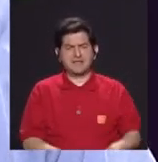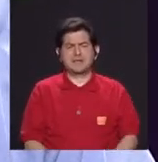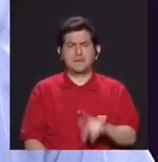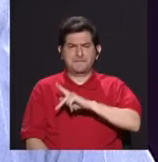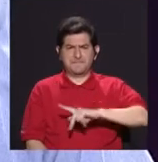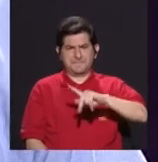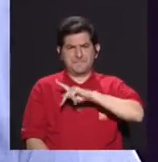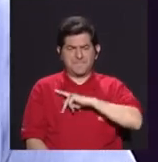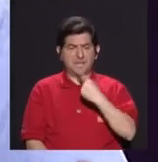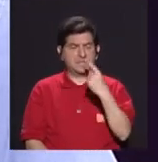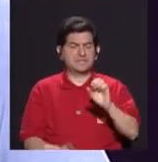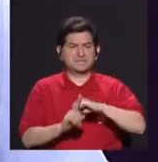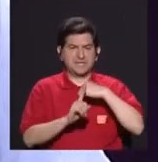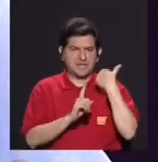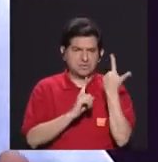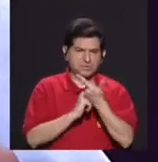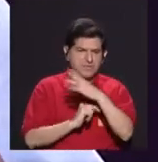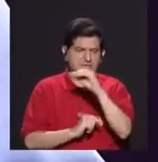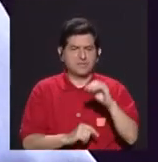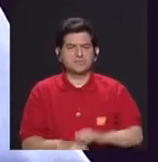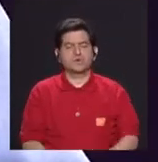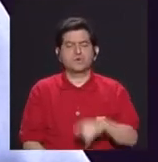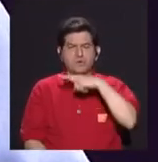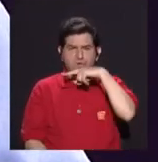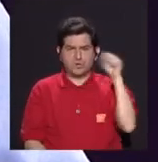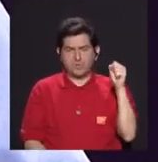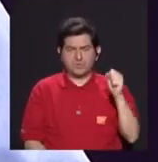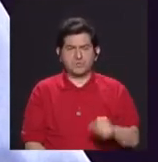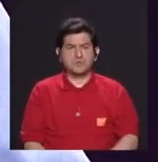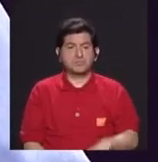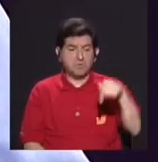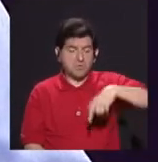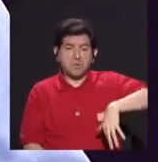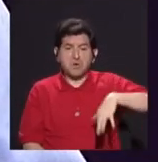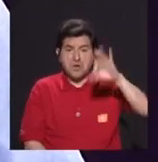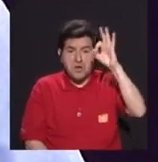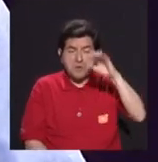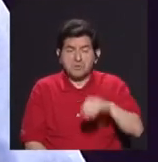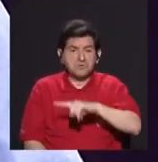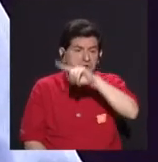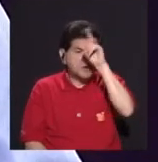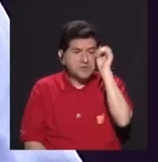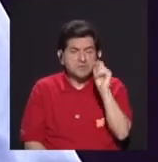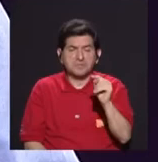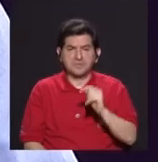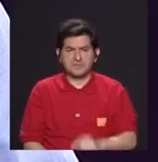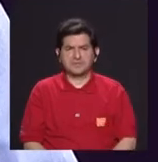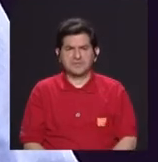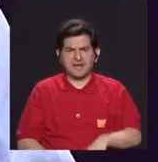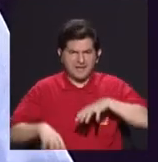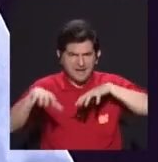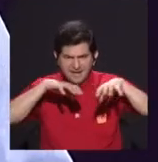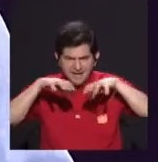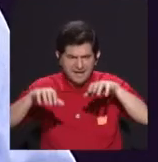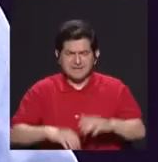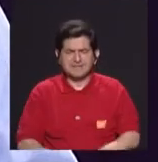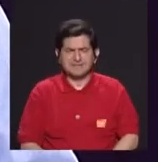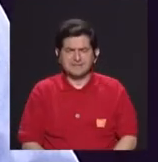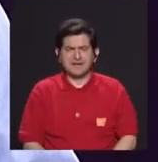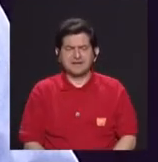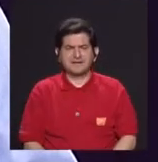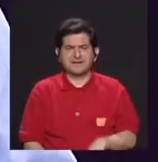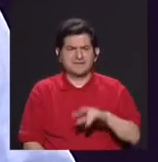alusión a lo del socialismo y comunismo por ejemplo podemos encontrar y preguntarnos si el activismo la militancia